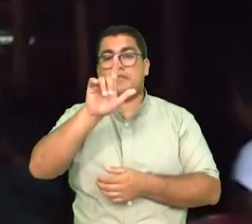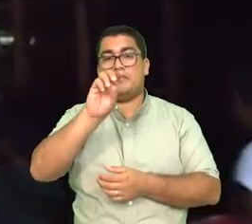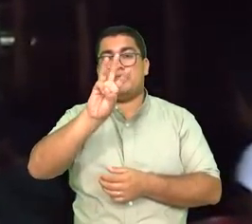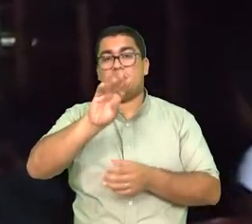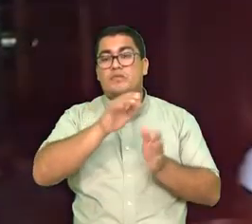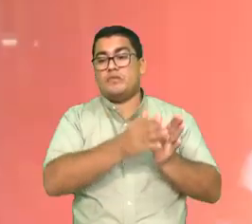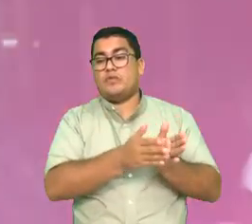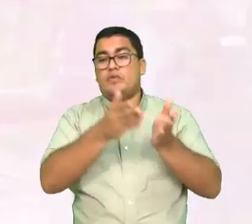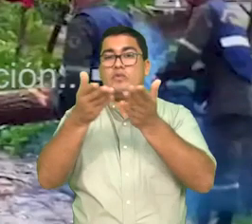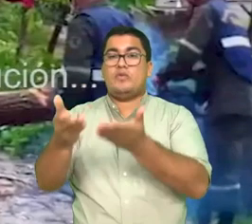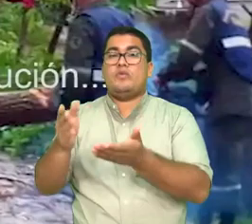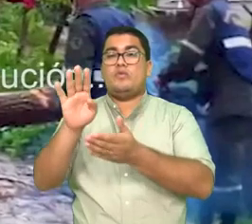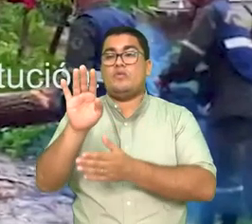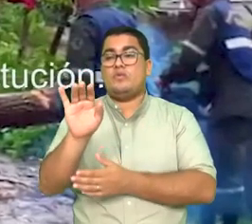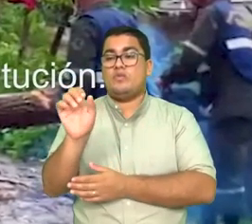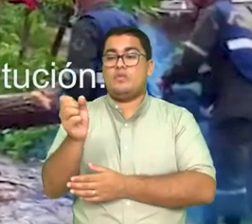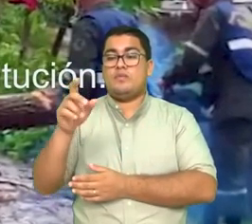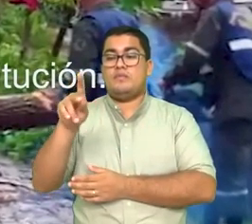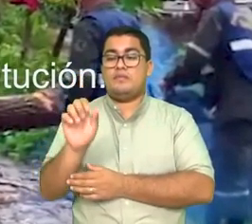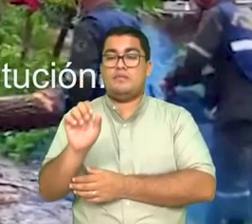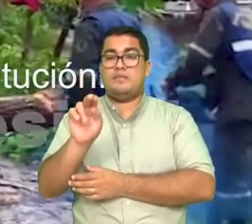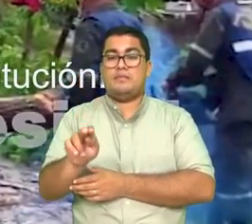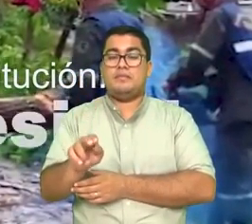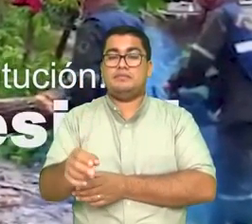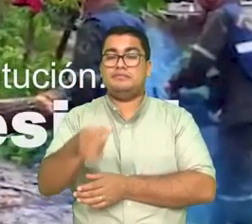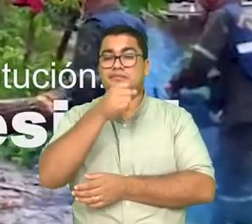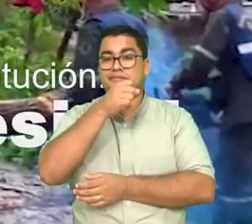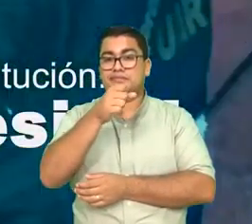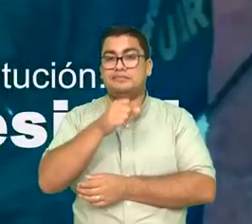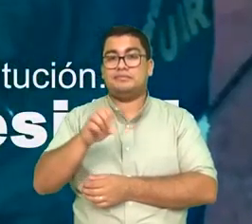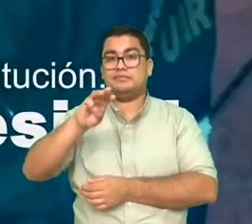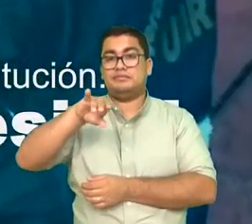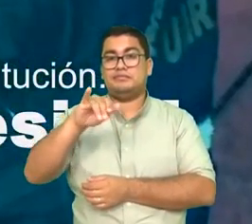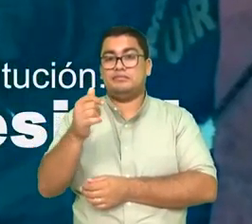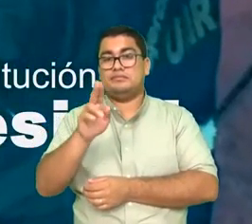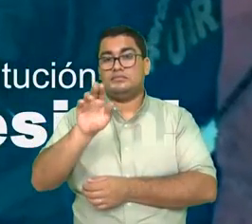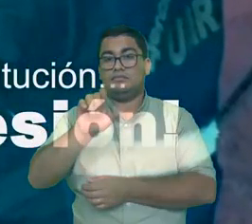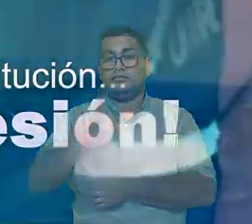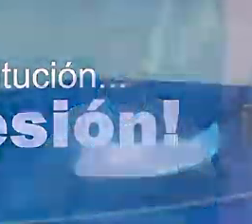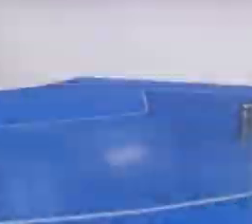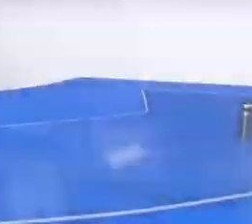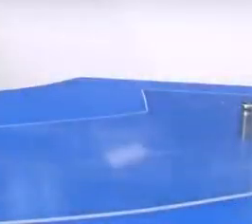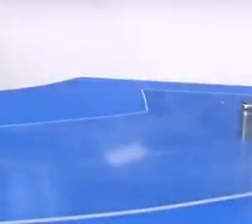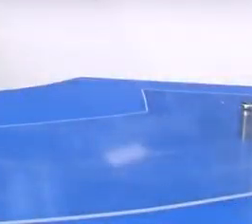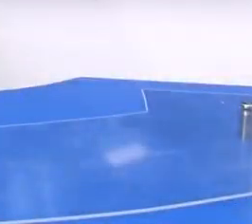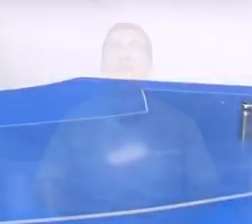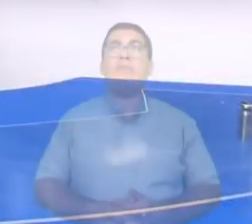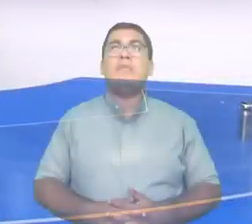hasta Huaspam. Para el canal parlamentario, les informó Miguel Carranza Mena.